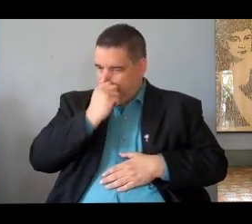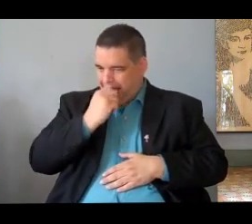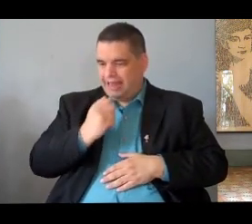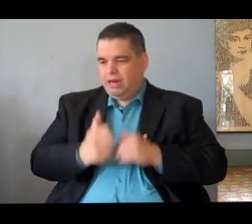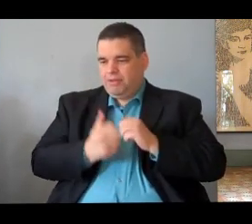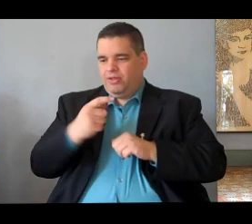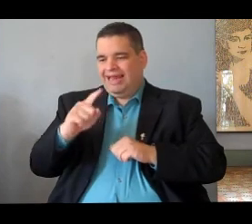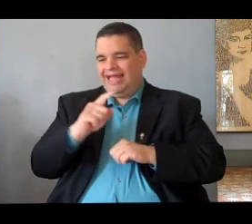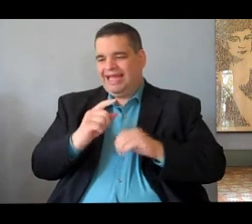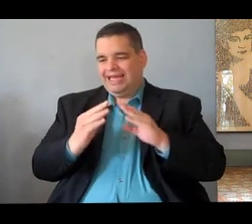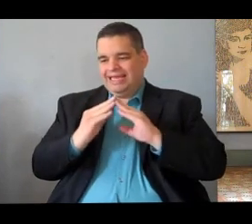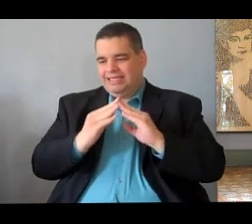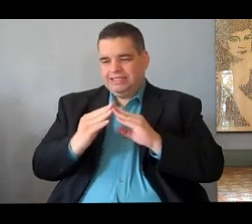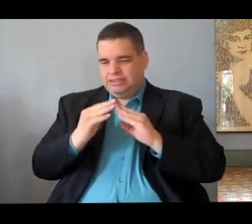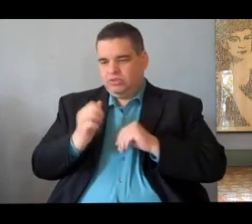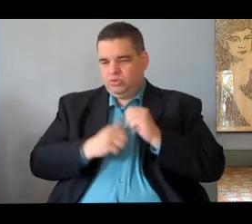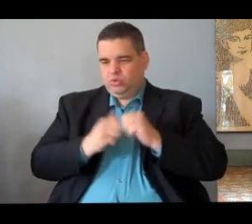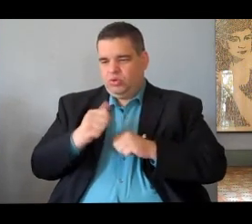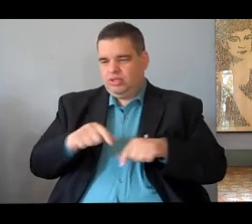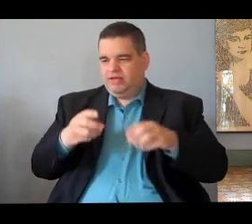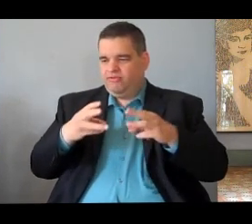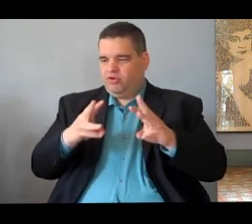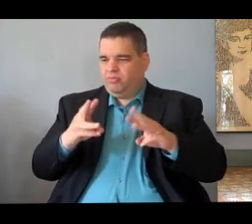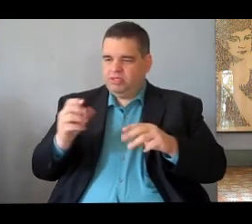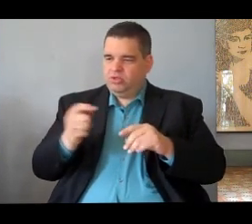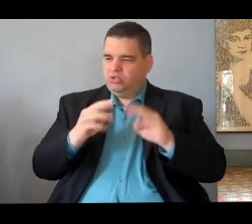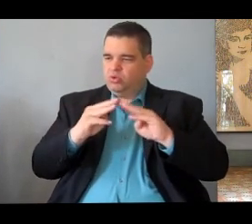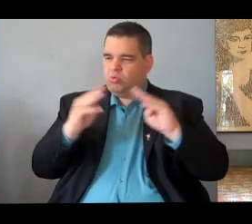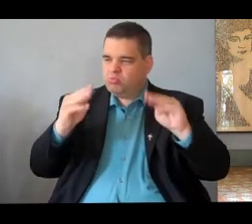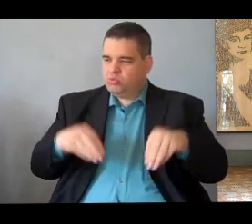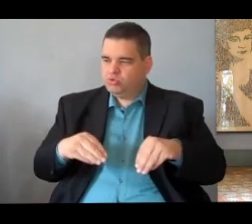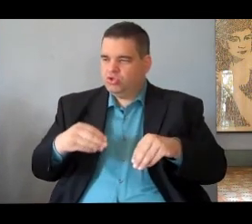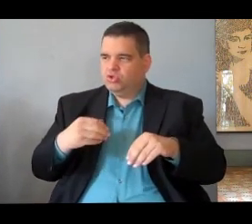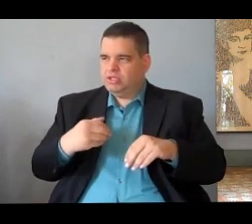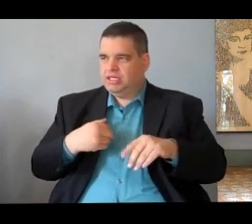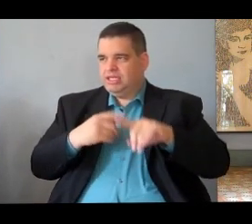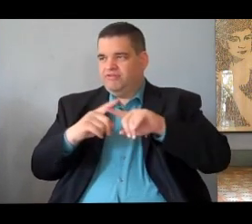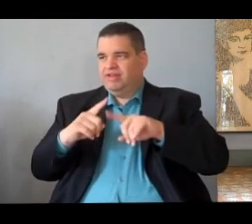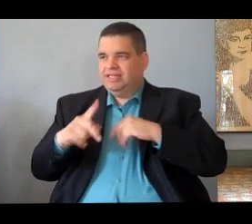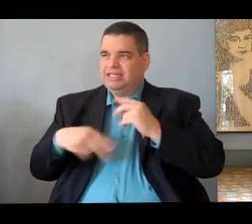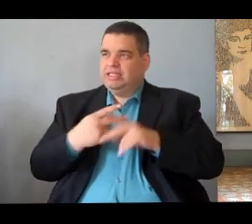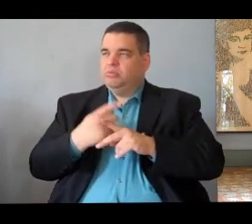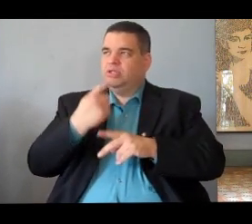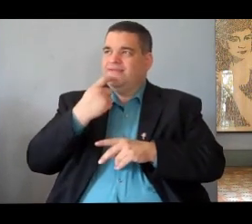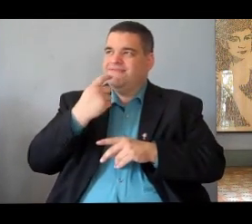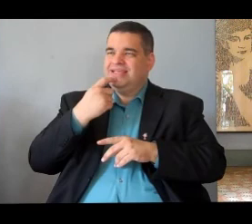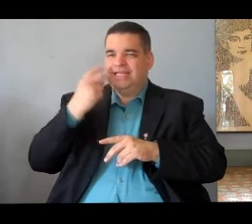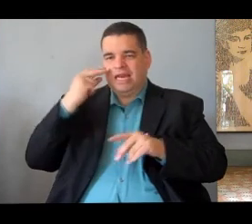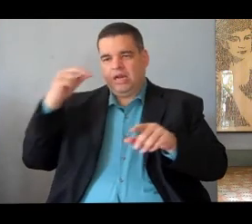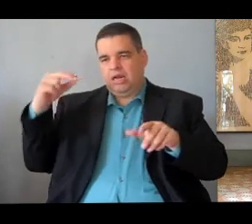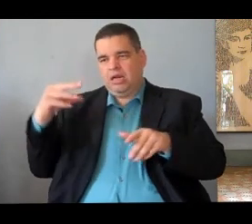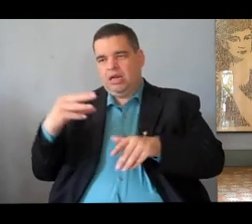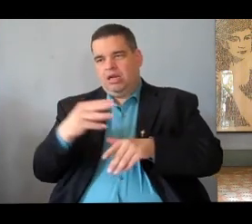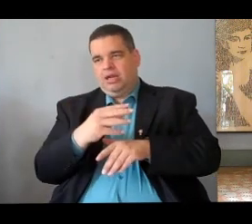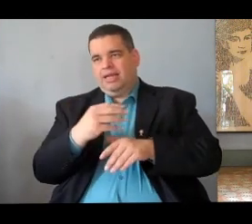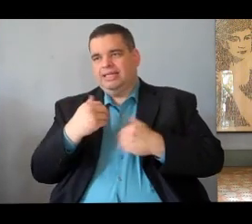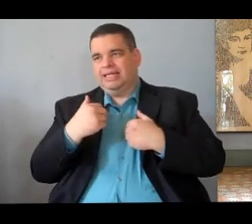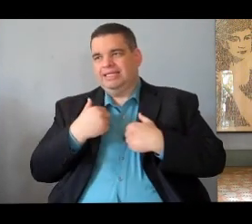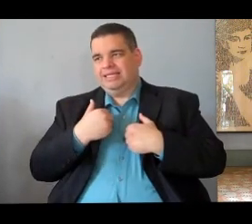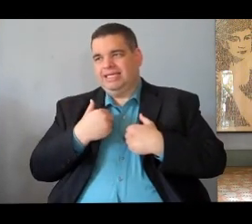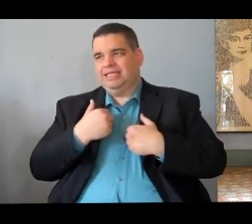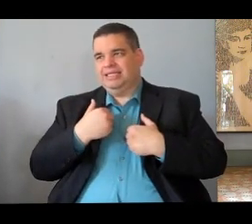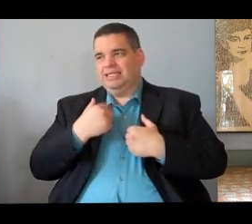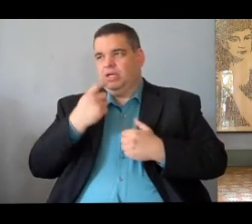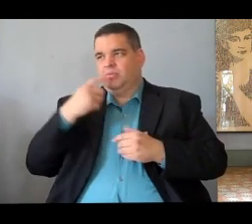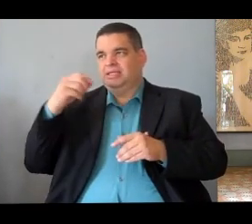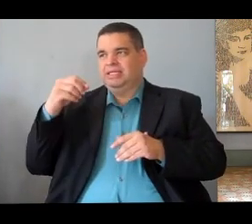construidas de esta manera hoy día son museos. Entonces, todas tienen diferentes tipos de vitrales. Esta en específico se distingue porque posee los vitrales con la